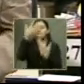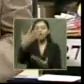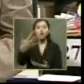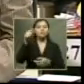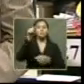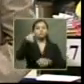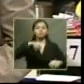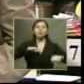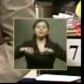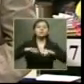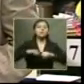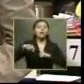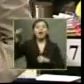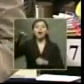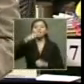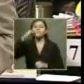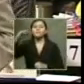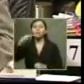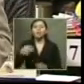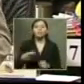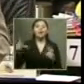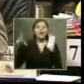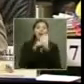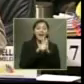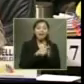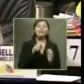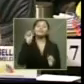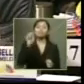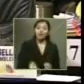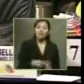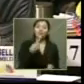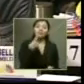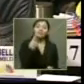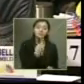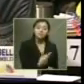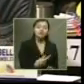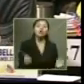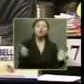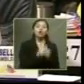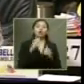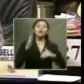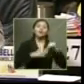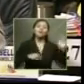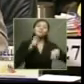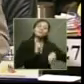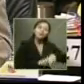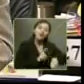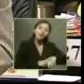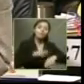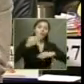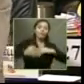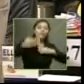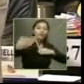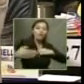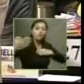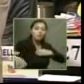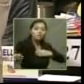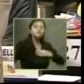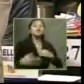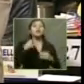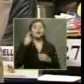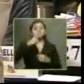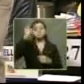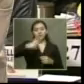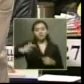los electores de conformidad con la ley, pero la ley debe de establecer con qué frecuencia y cada qué tiempo los dignatarios de elección